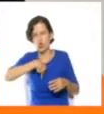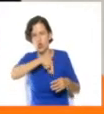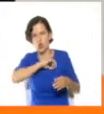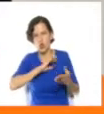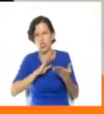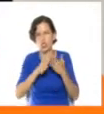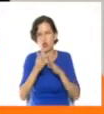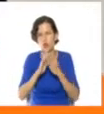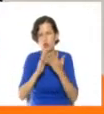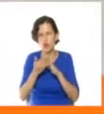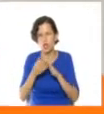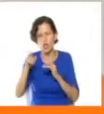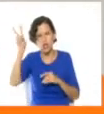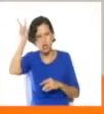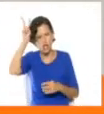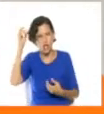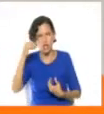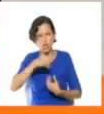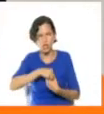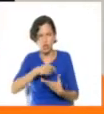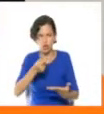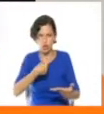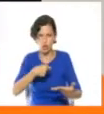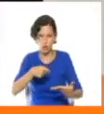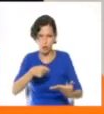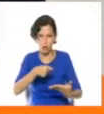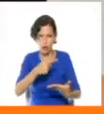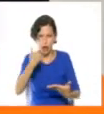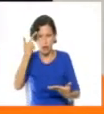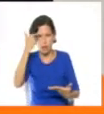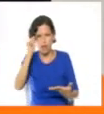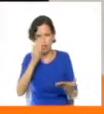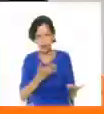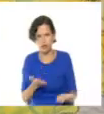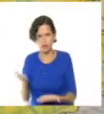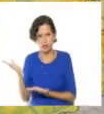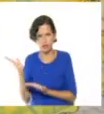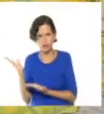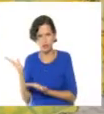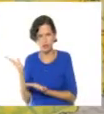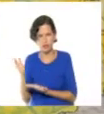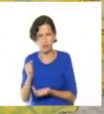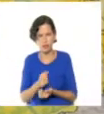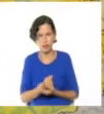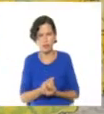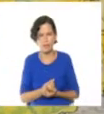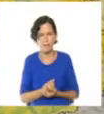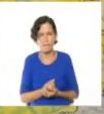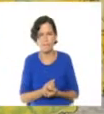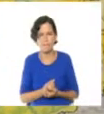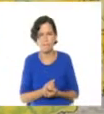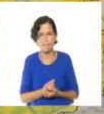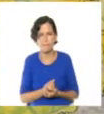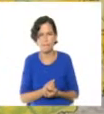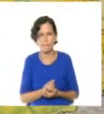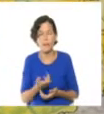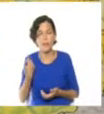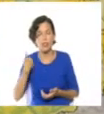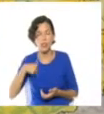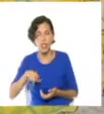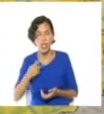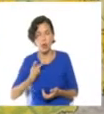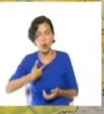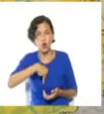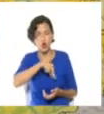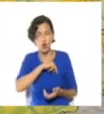indígenas dentro de nuestro mapa. Para eso tenemos acá, fíjense, al fondo, tenemos